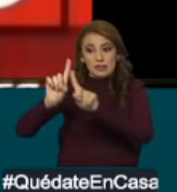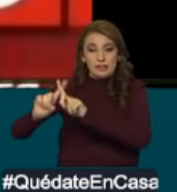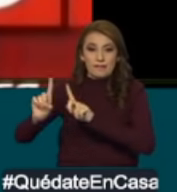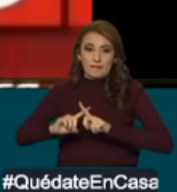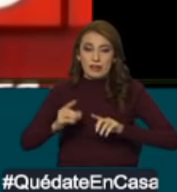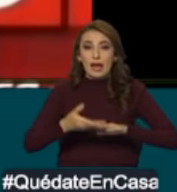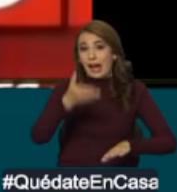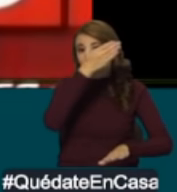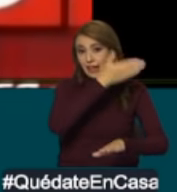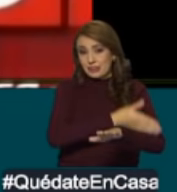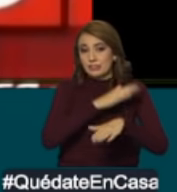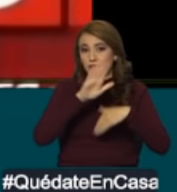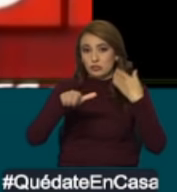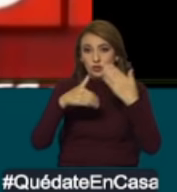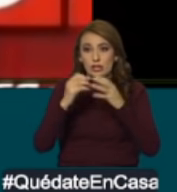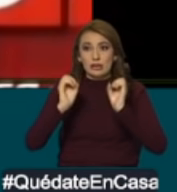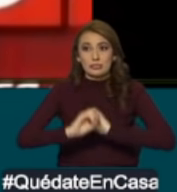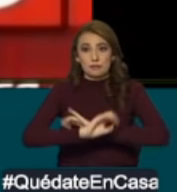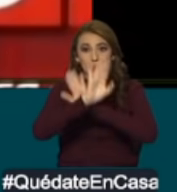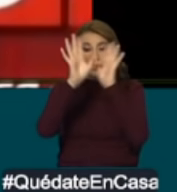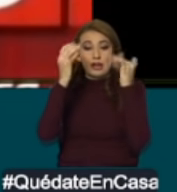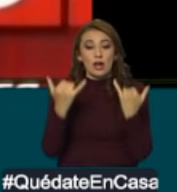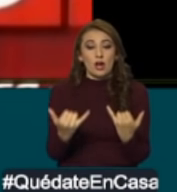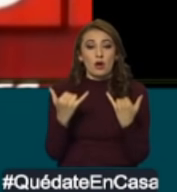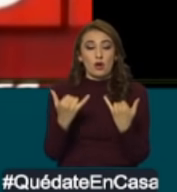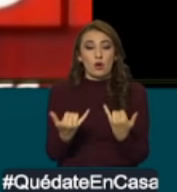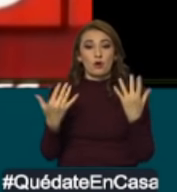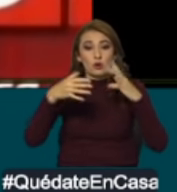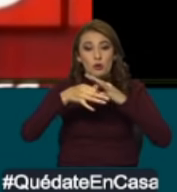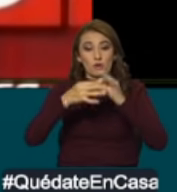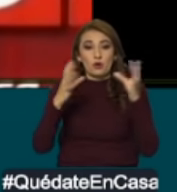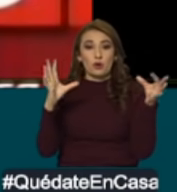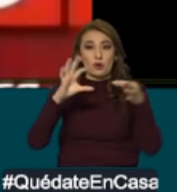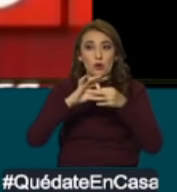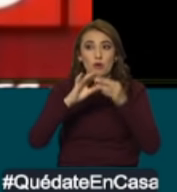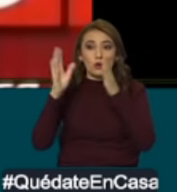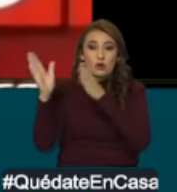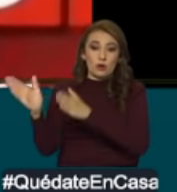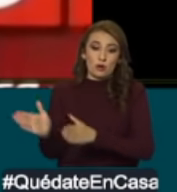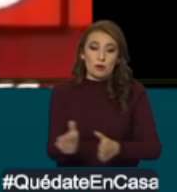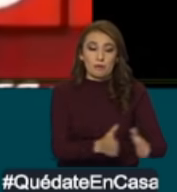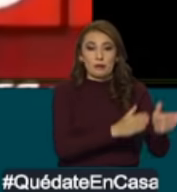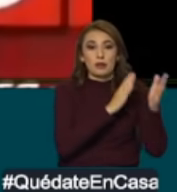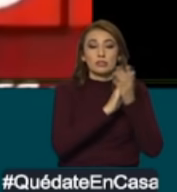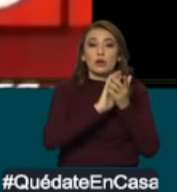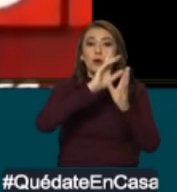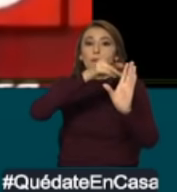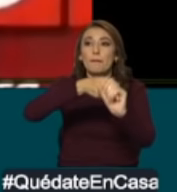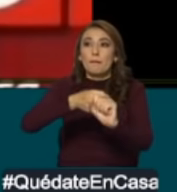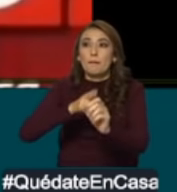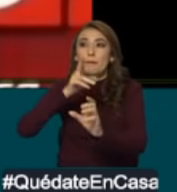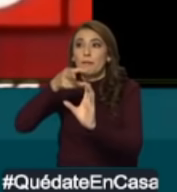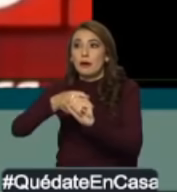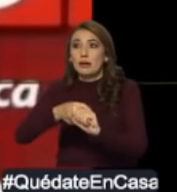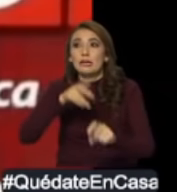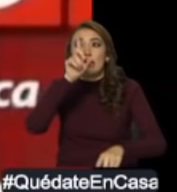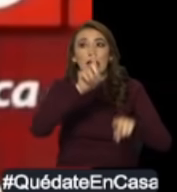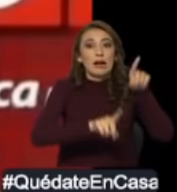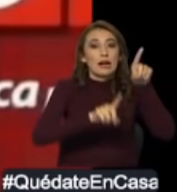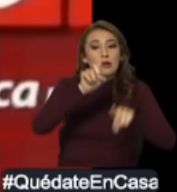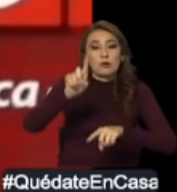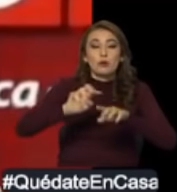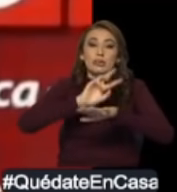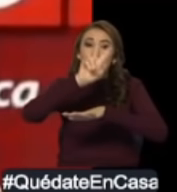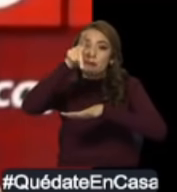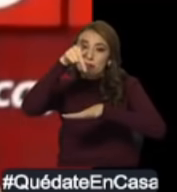información que entregamos todas las mañanas. De hecho, va a ser una cadena más larga, una cadena extendida con la participación de varios especialistas,